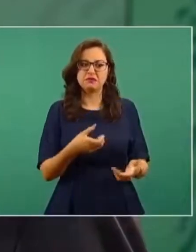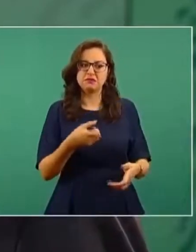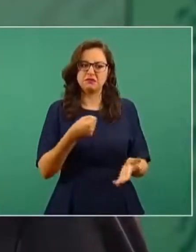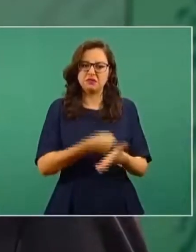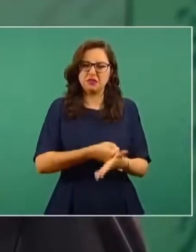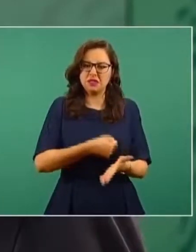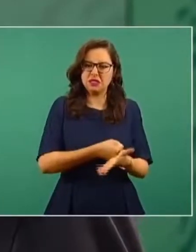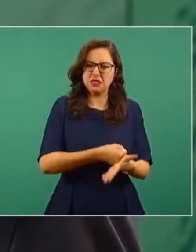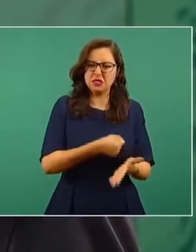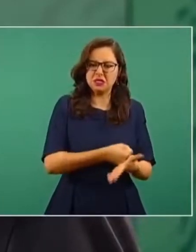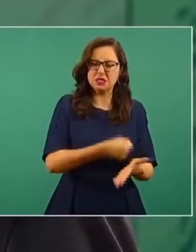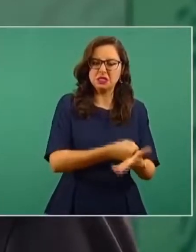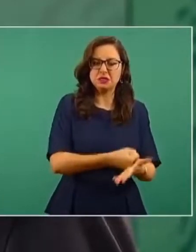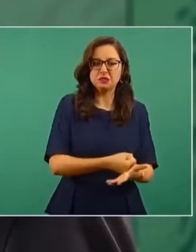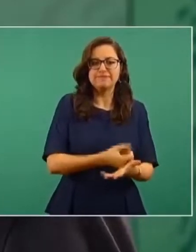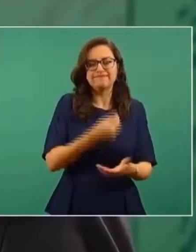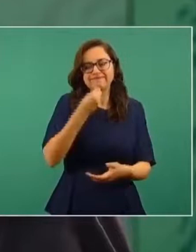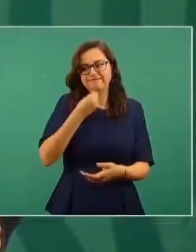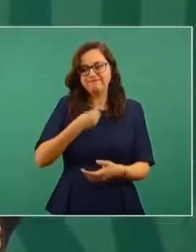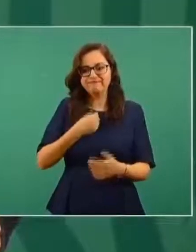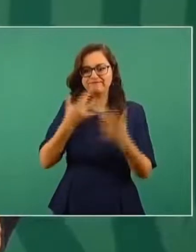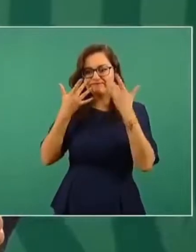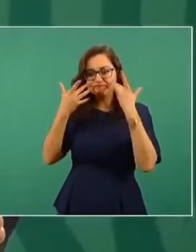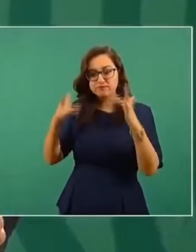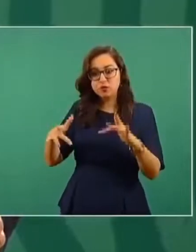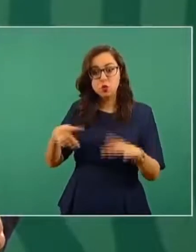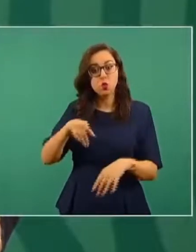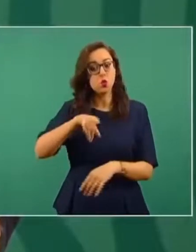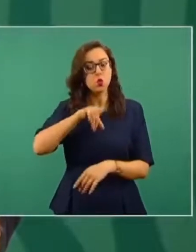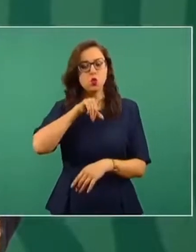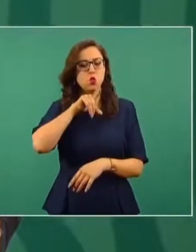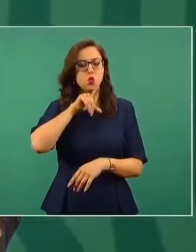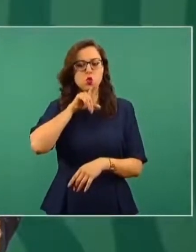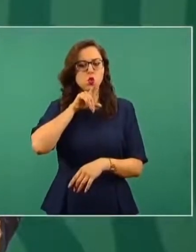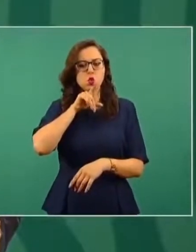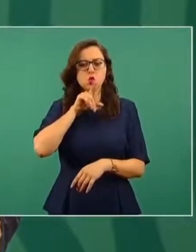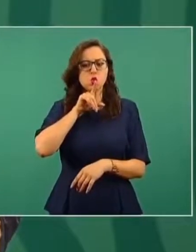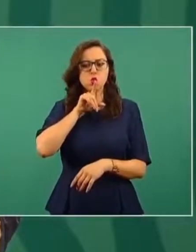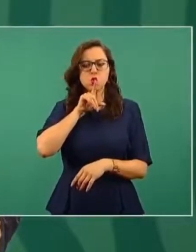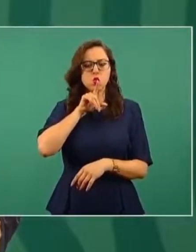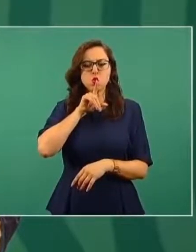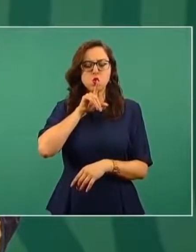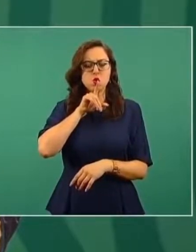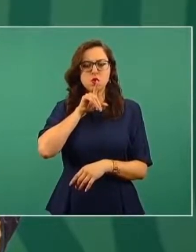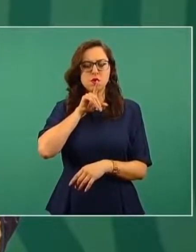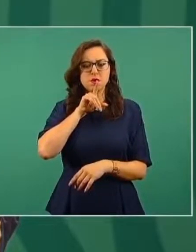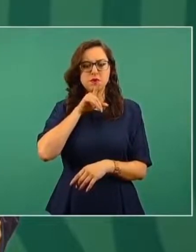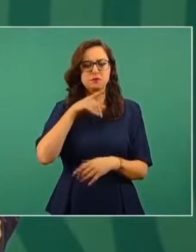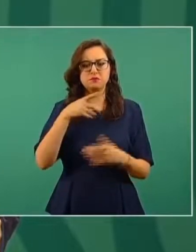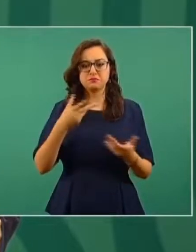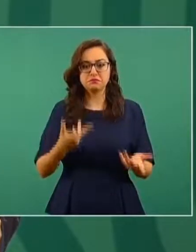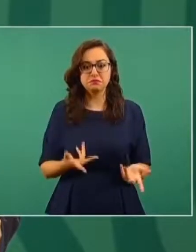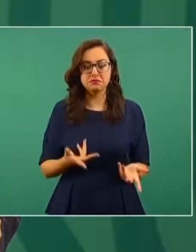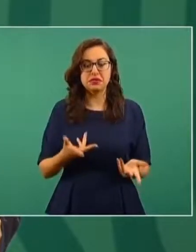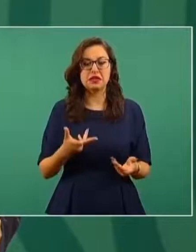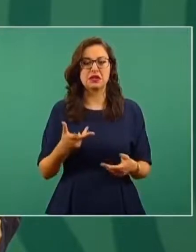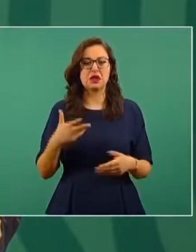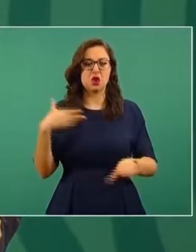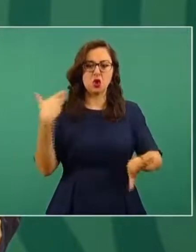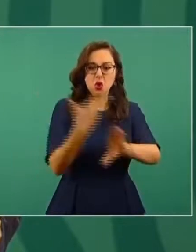por amenazas, por intereses,